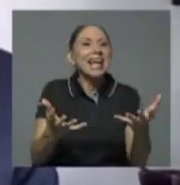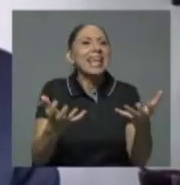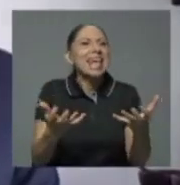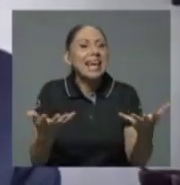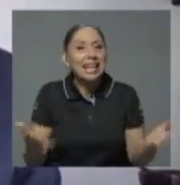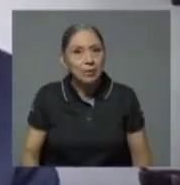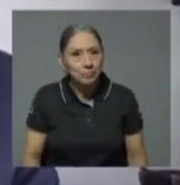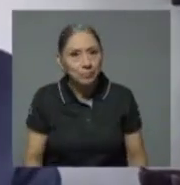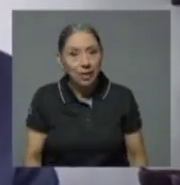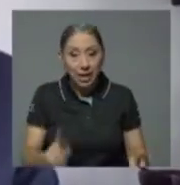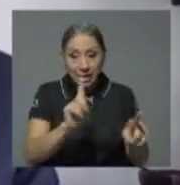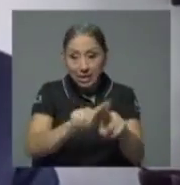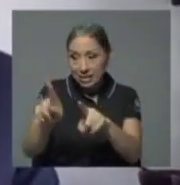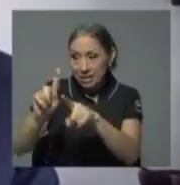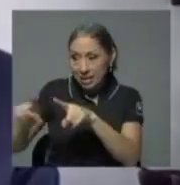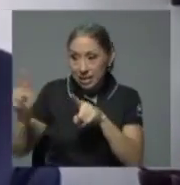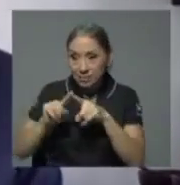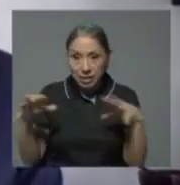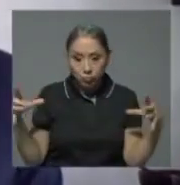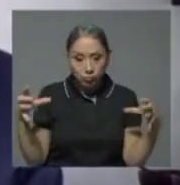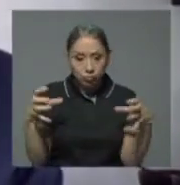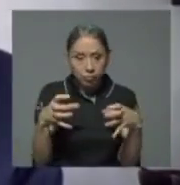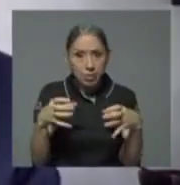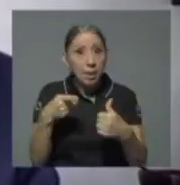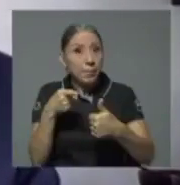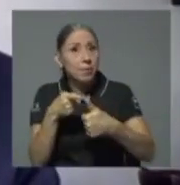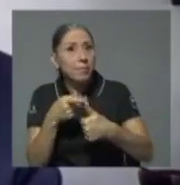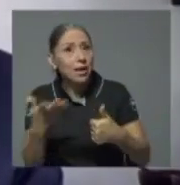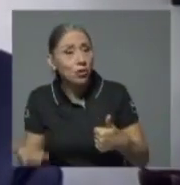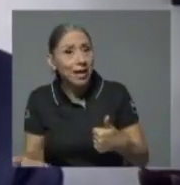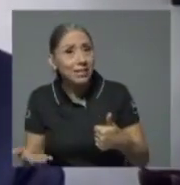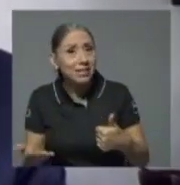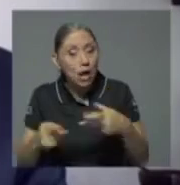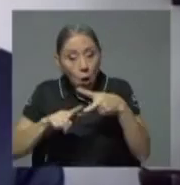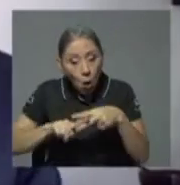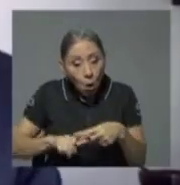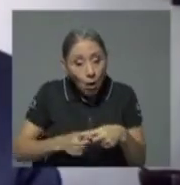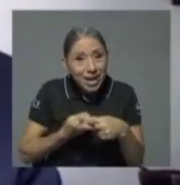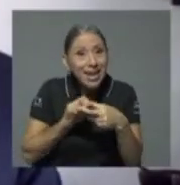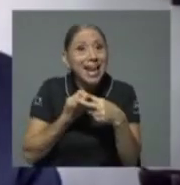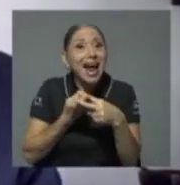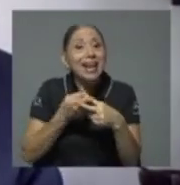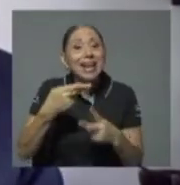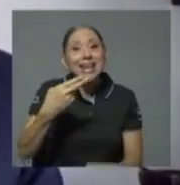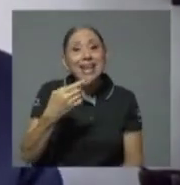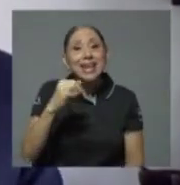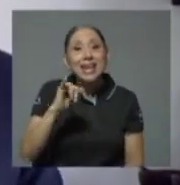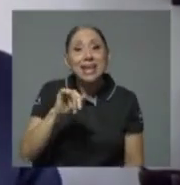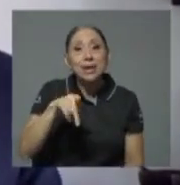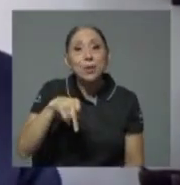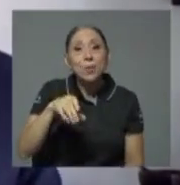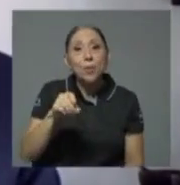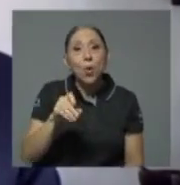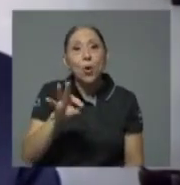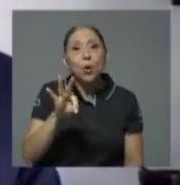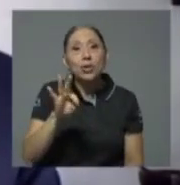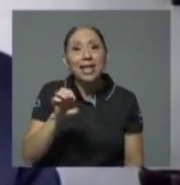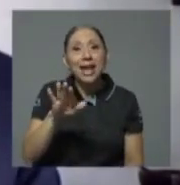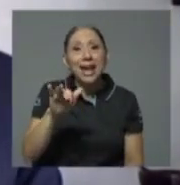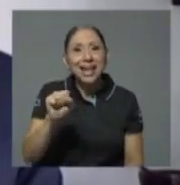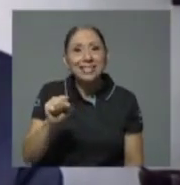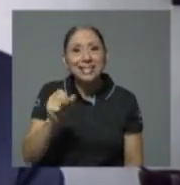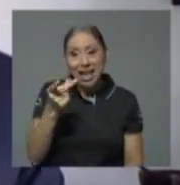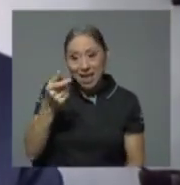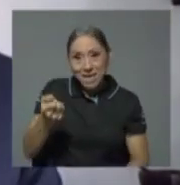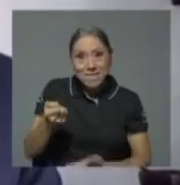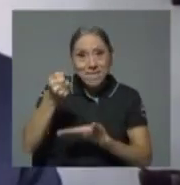partes. Una primera parte es originar las hipotecas, o sea, financiar a las personas cuyo perfil de riesgo en